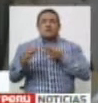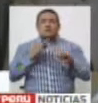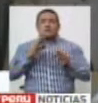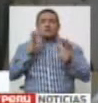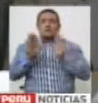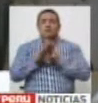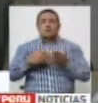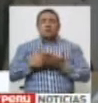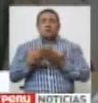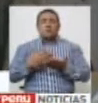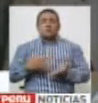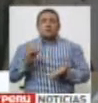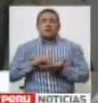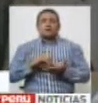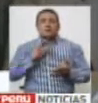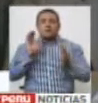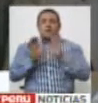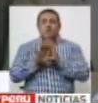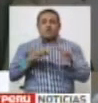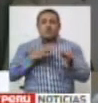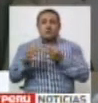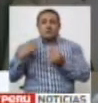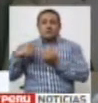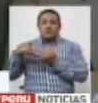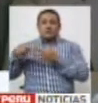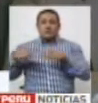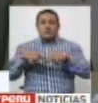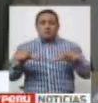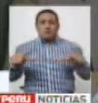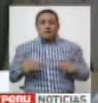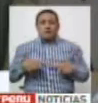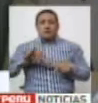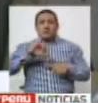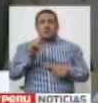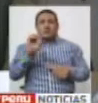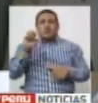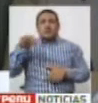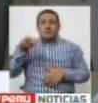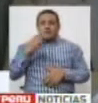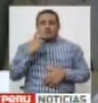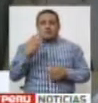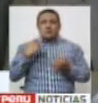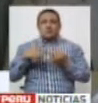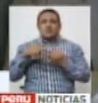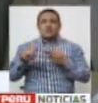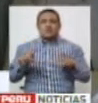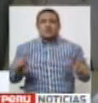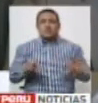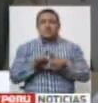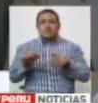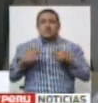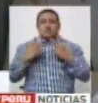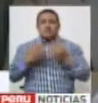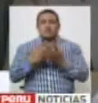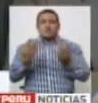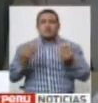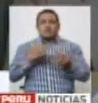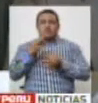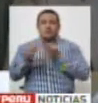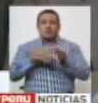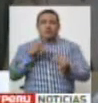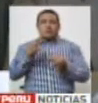medidas adicionales, como por ejemplo en estas zonas de Yurimaguas y Jaén, ya estamos activando que se necesita también